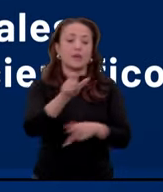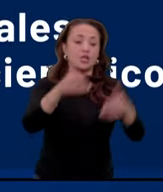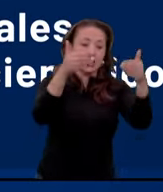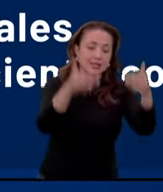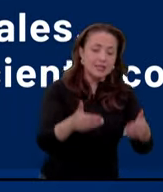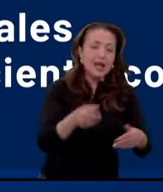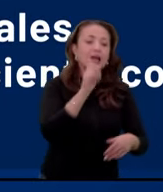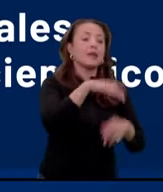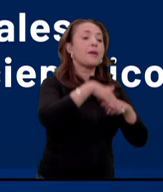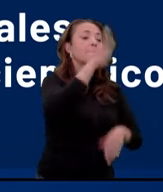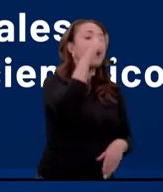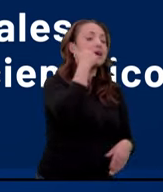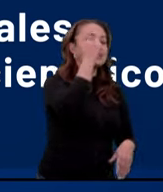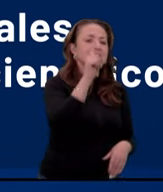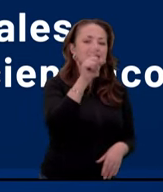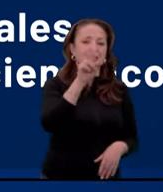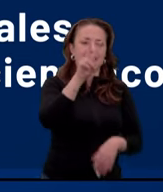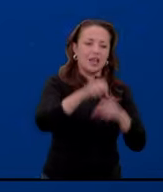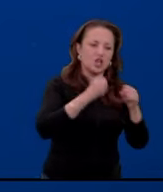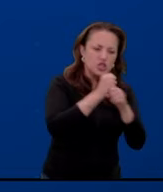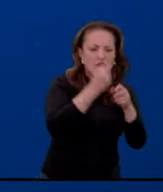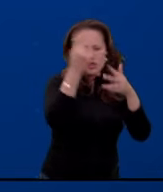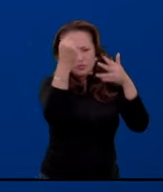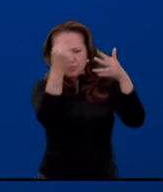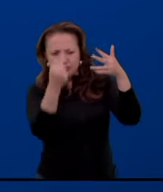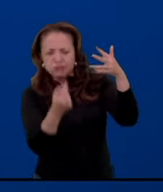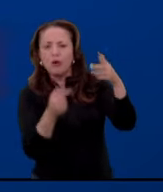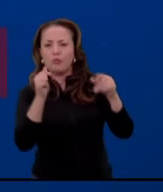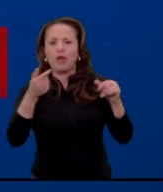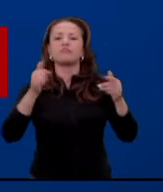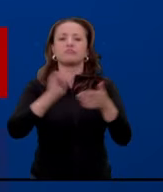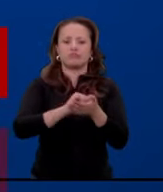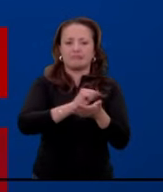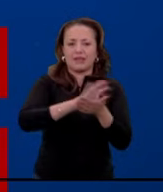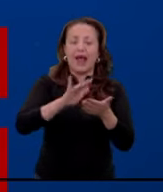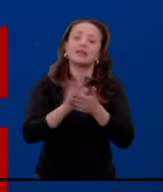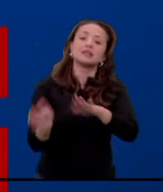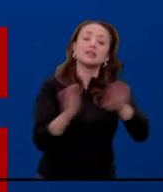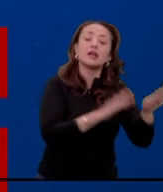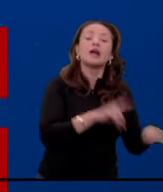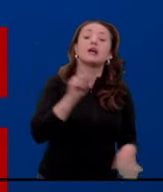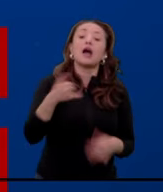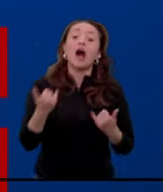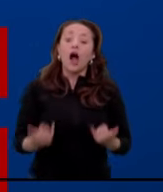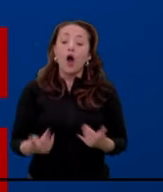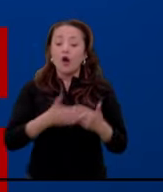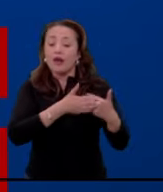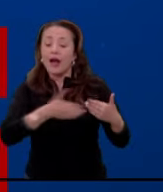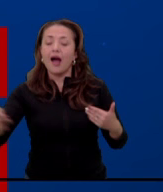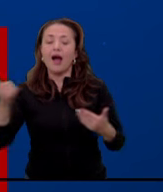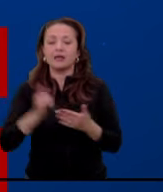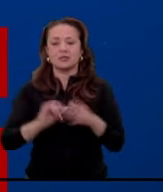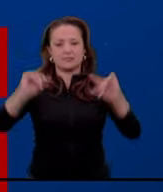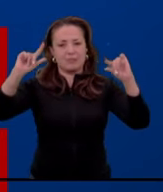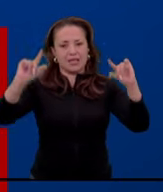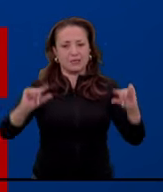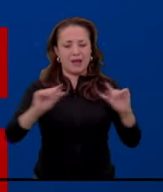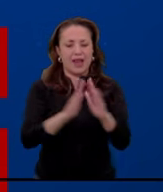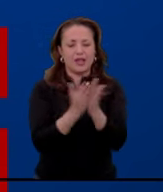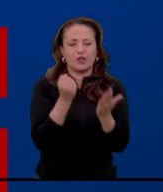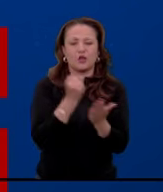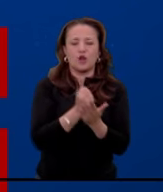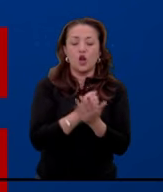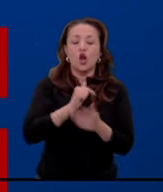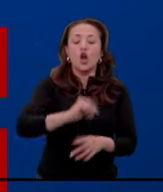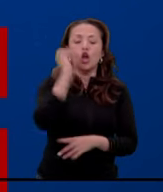de 62 años, entre otros. Además, en esta nueva etapa, la expedición del pasaporte será más económico. En